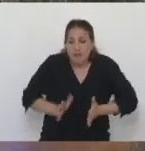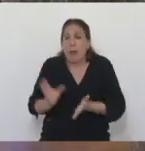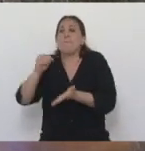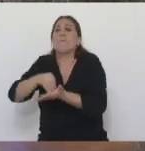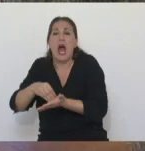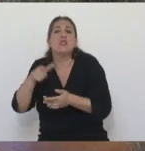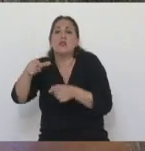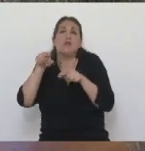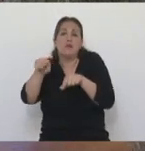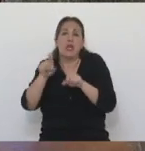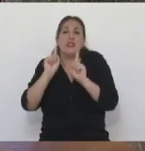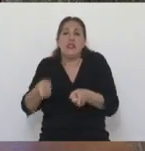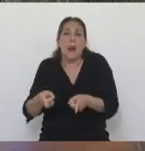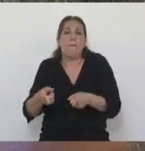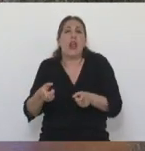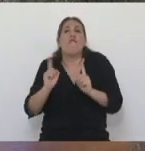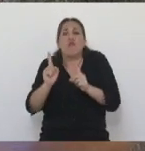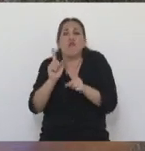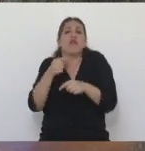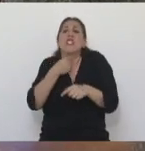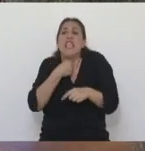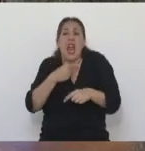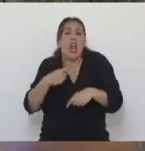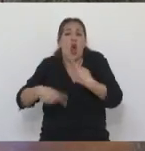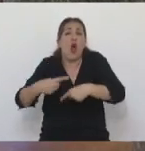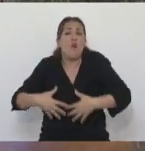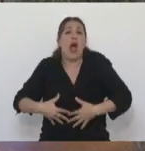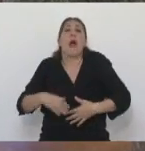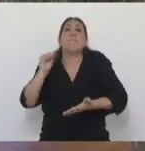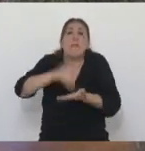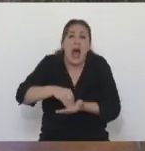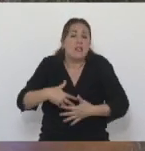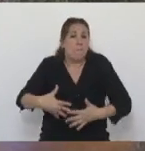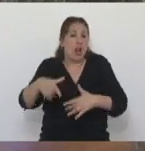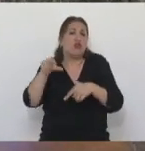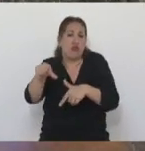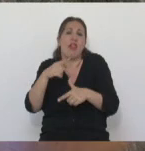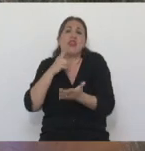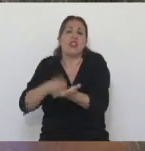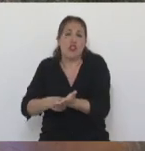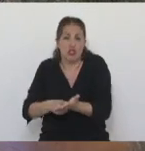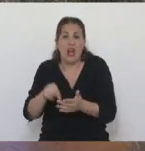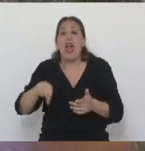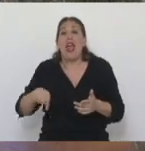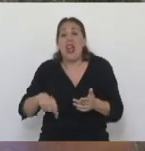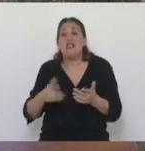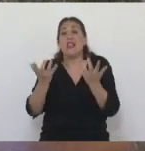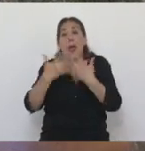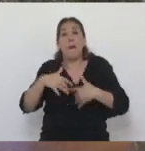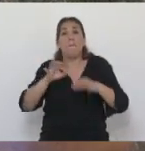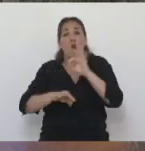a mantener la fertilidad. Quiero decirles que este es un proyecto que está apoyado